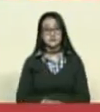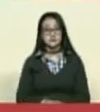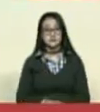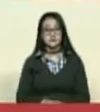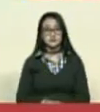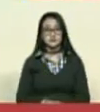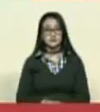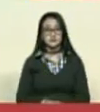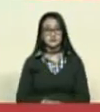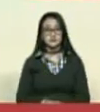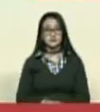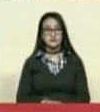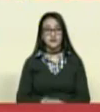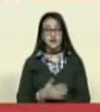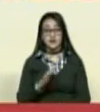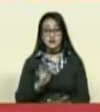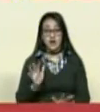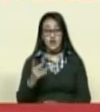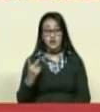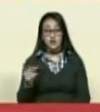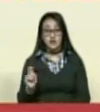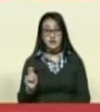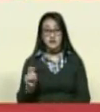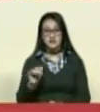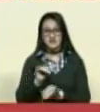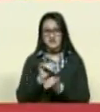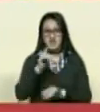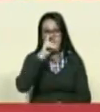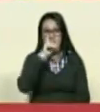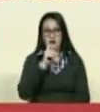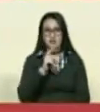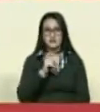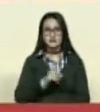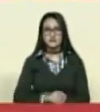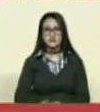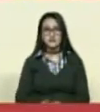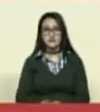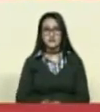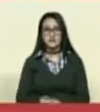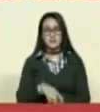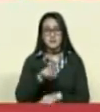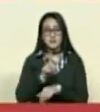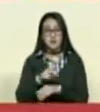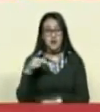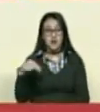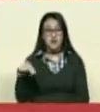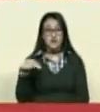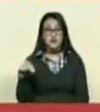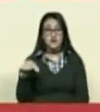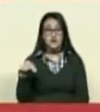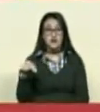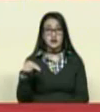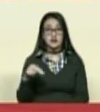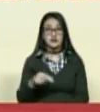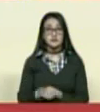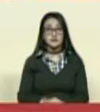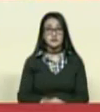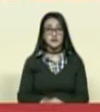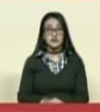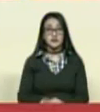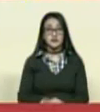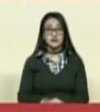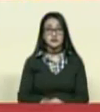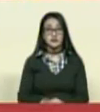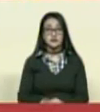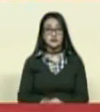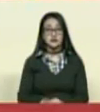ya estos dos meses de fin de año. El 1 de noviembre anuncié un conjunto